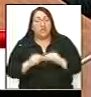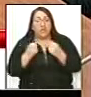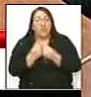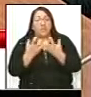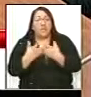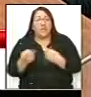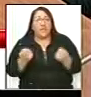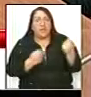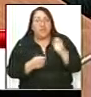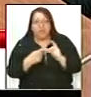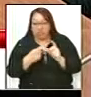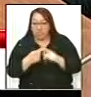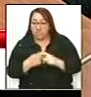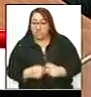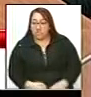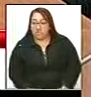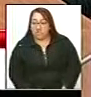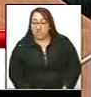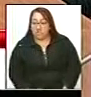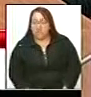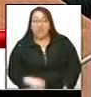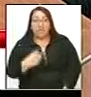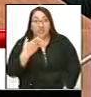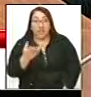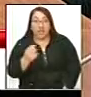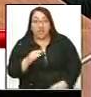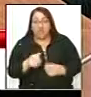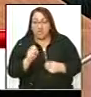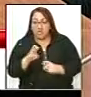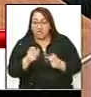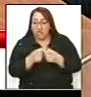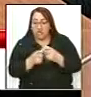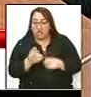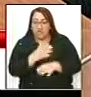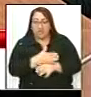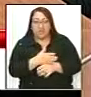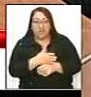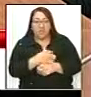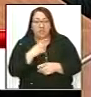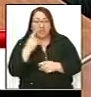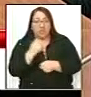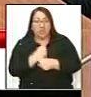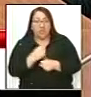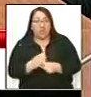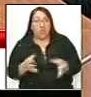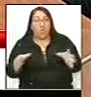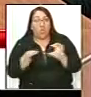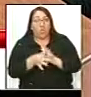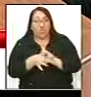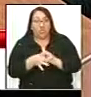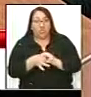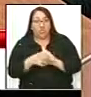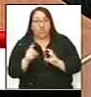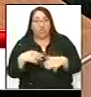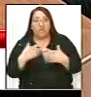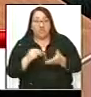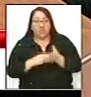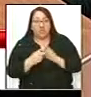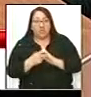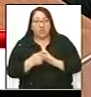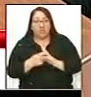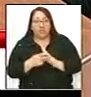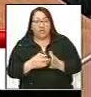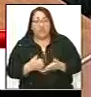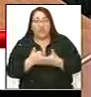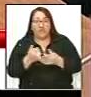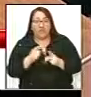ese sentido, traigo a colación lo que dijo el señor congresista de hacer una tarea en conjunto, ¿no?, de poder de